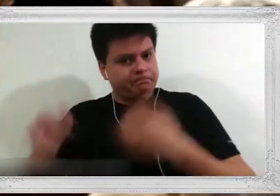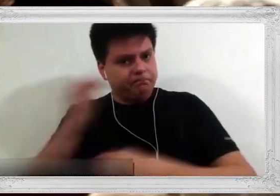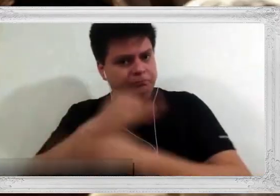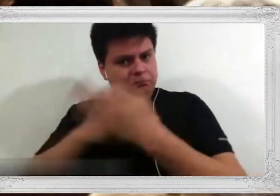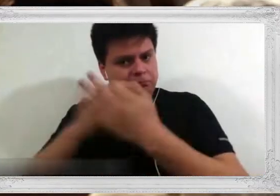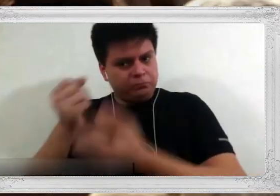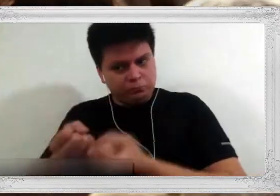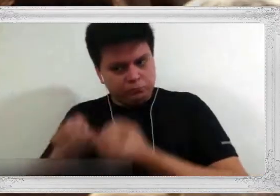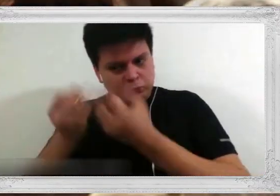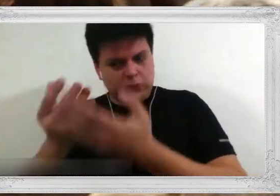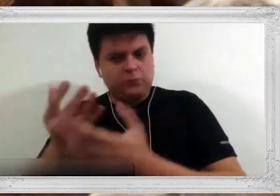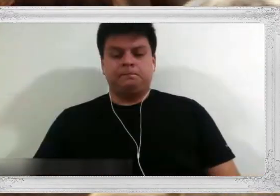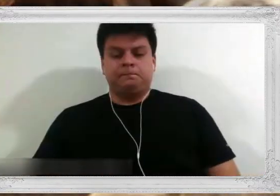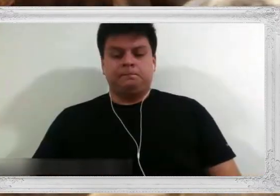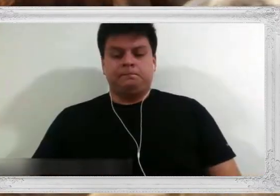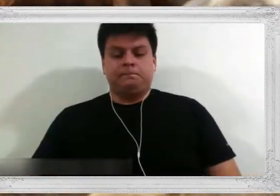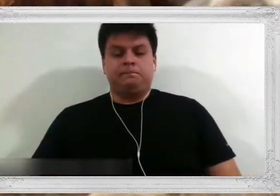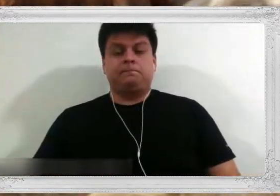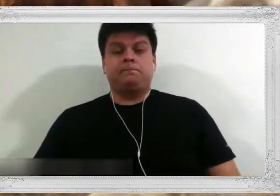Palabra del Señor